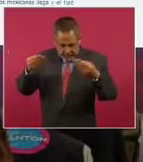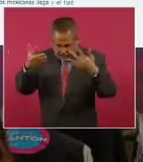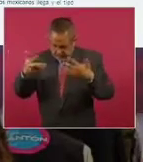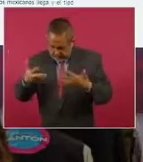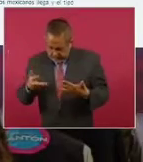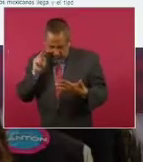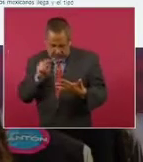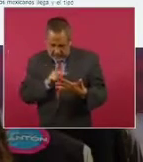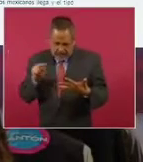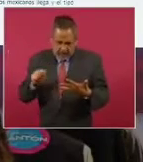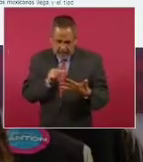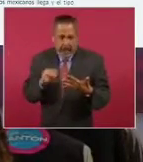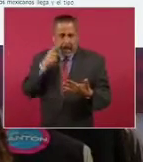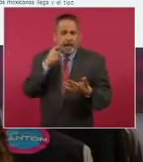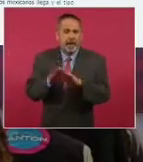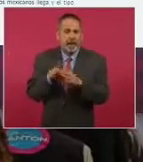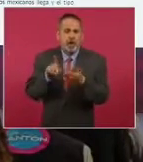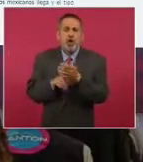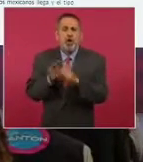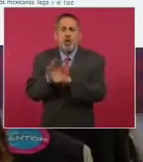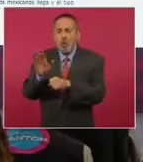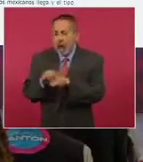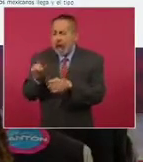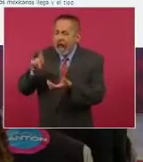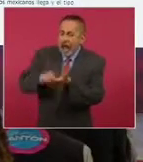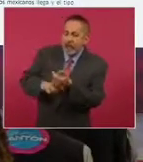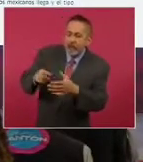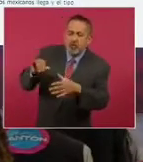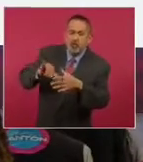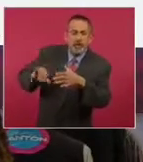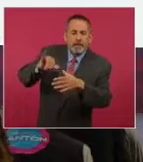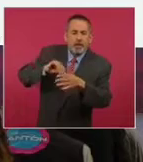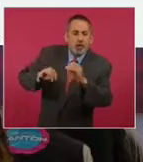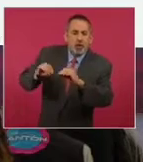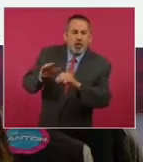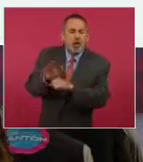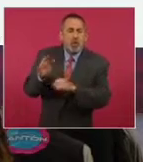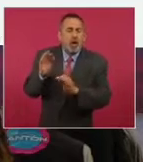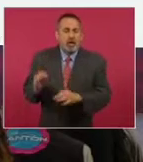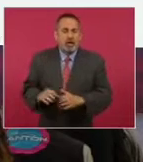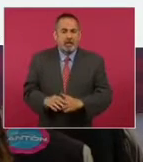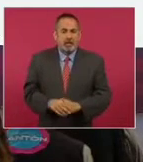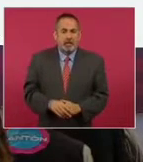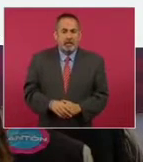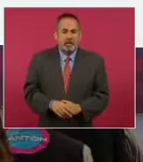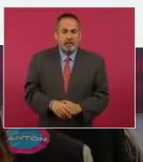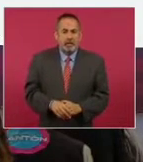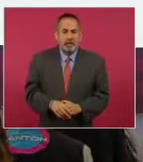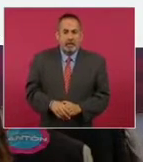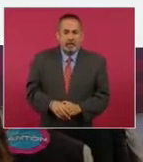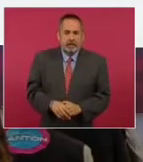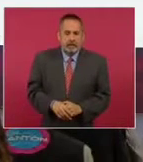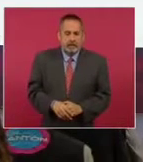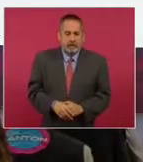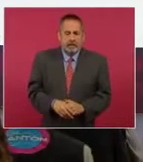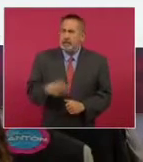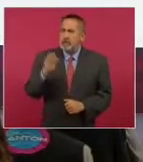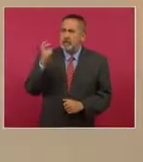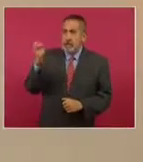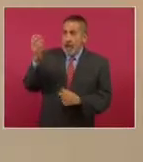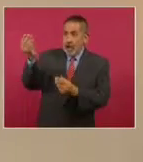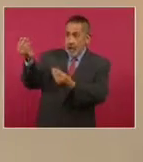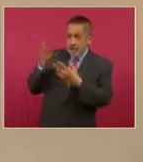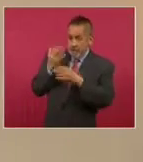específico de sustancia. Con ello, nosotros